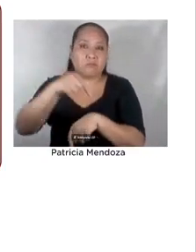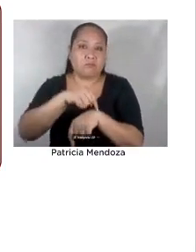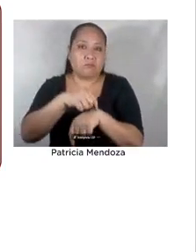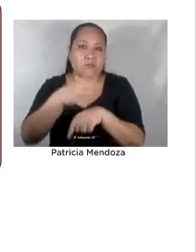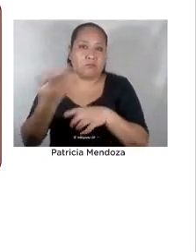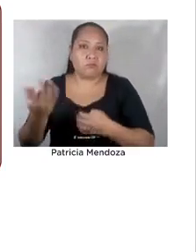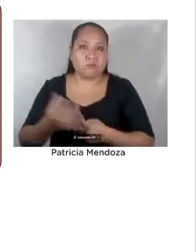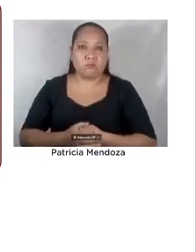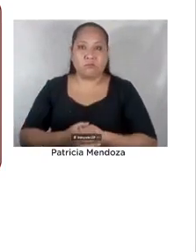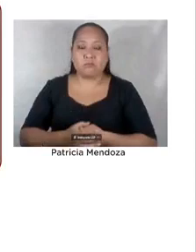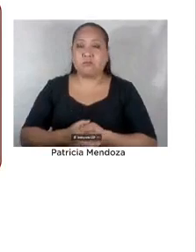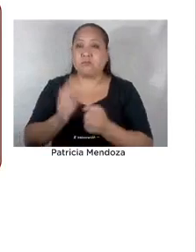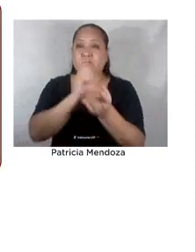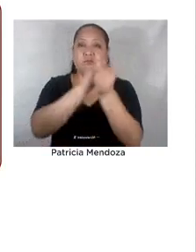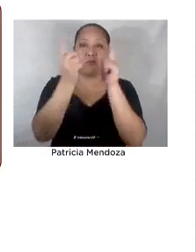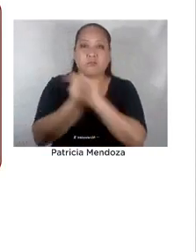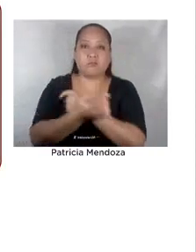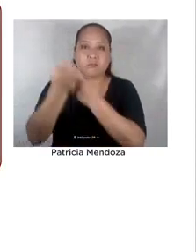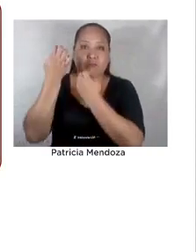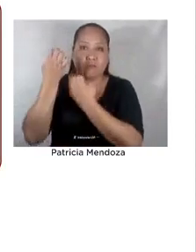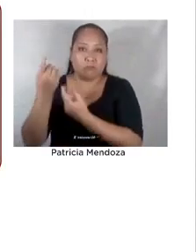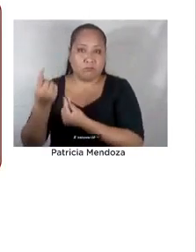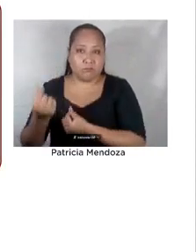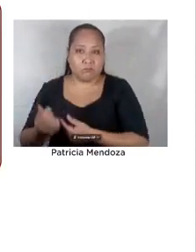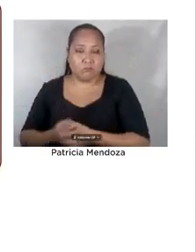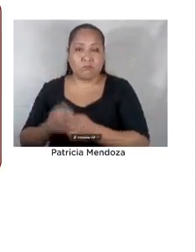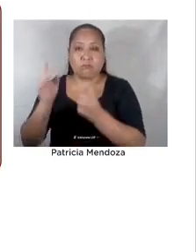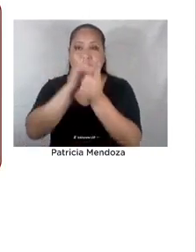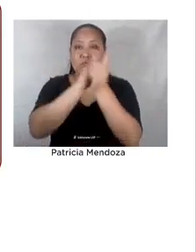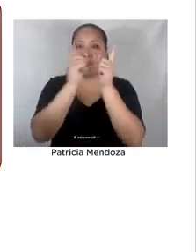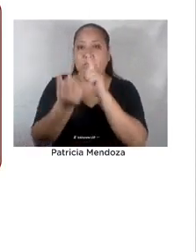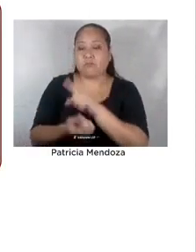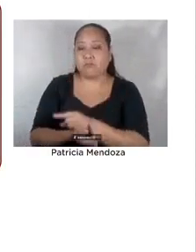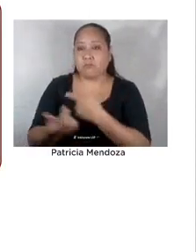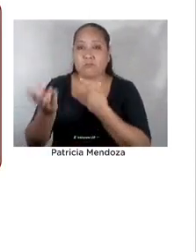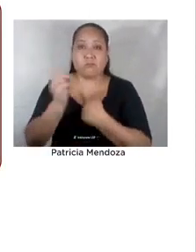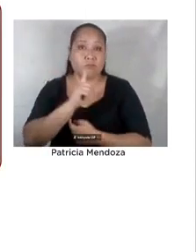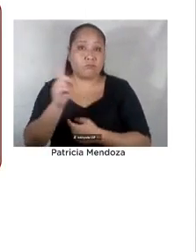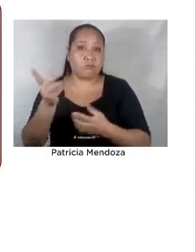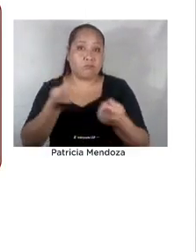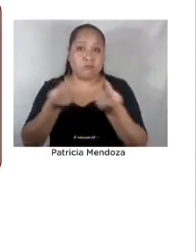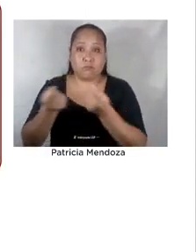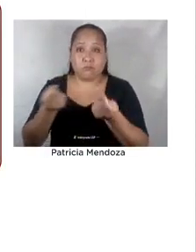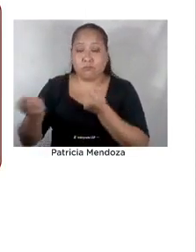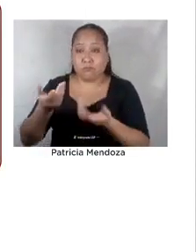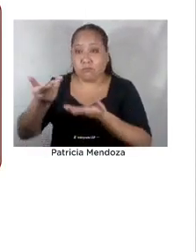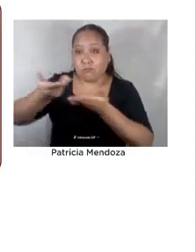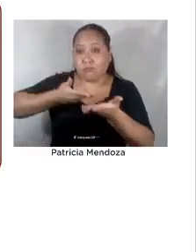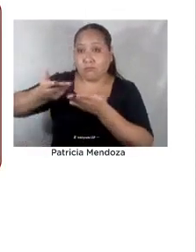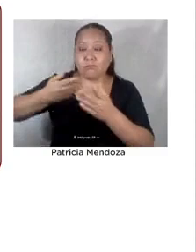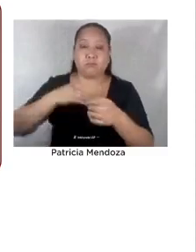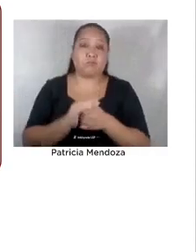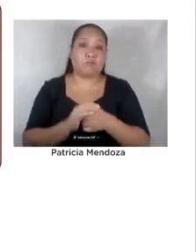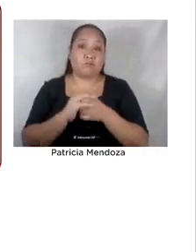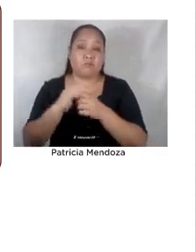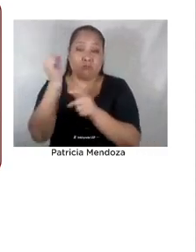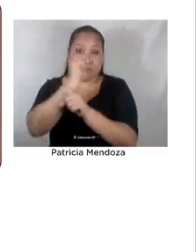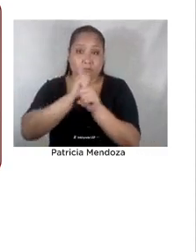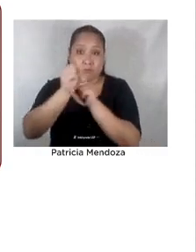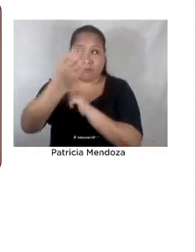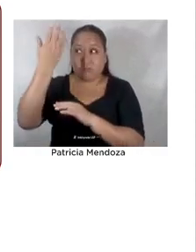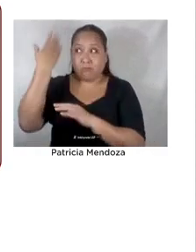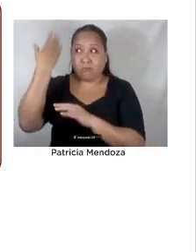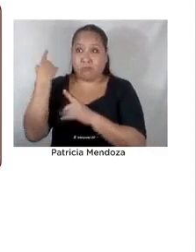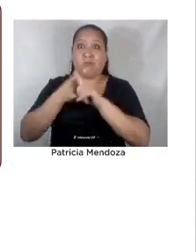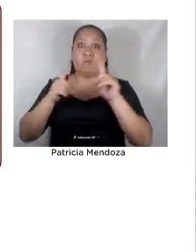de cambios económicos, del cambio y en el control de las relaciones sociales que teníamos. Hemos